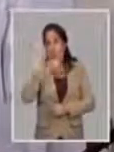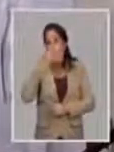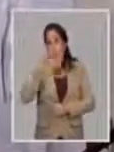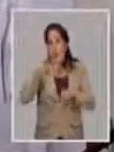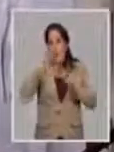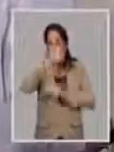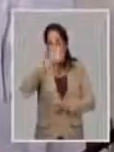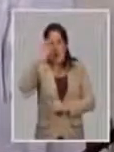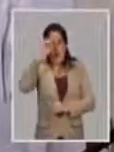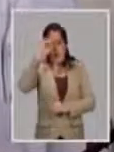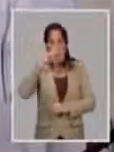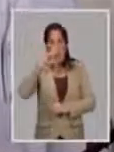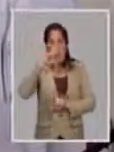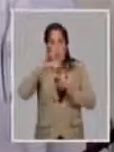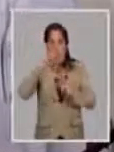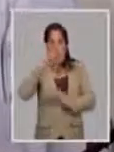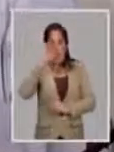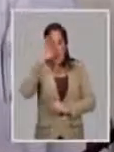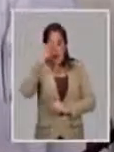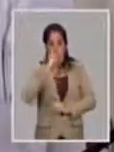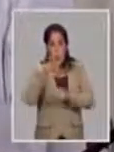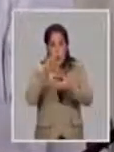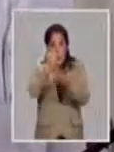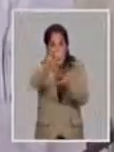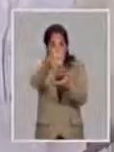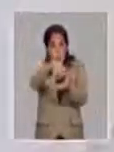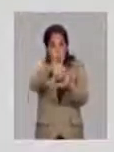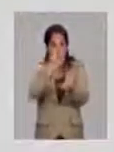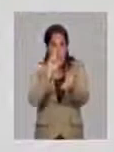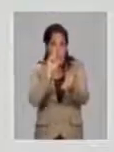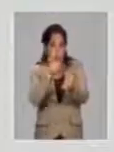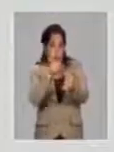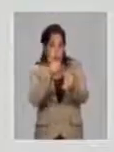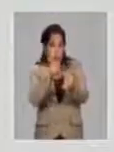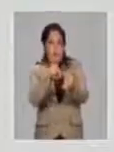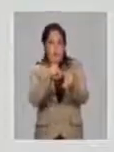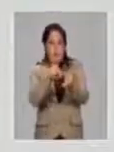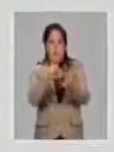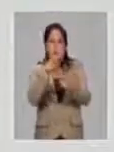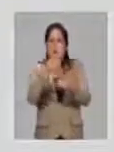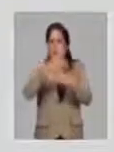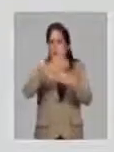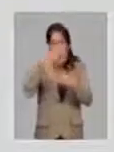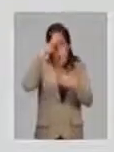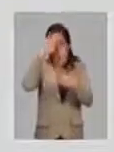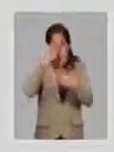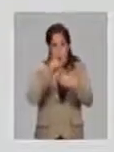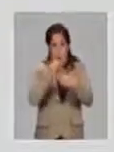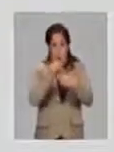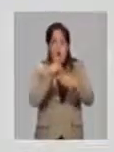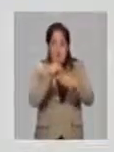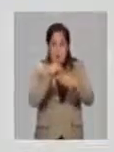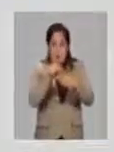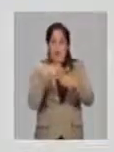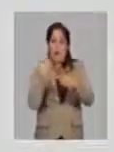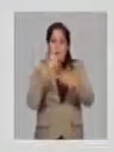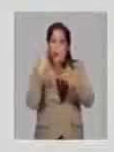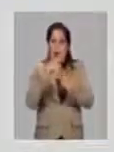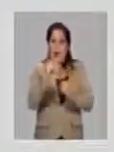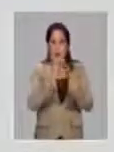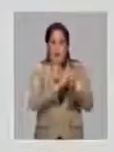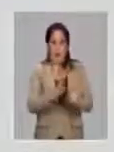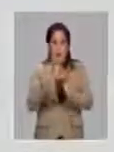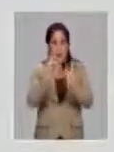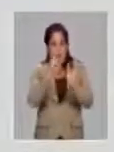olvidar, mencionar al Hospital Saturnino Lora, que ha sido el sitio clínico donde ha ocurrido el estudio fase 1 y el fase 2. Cuando